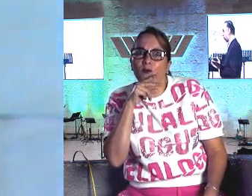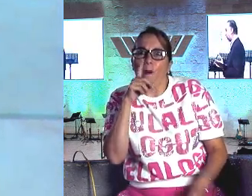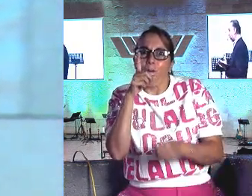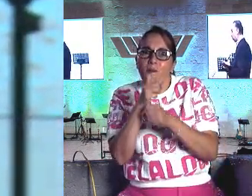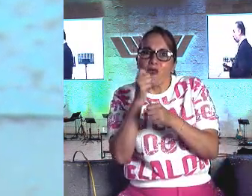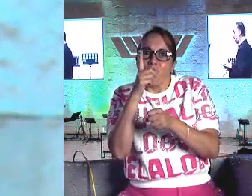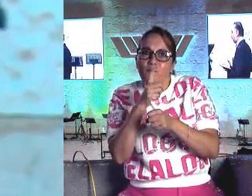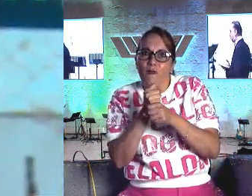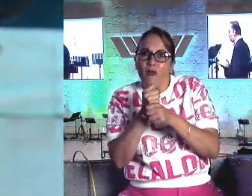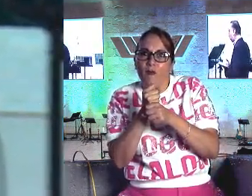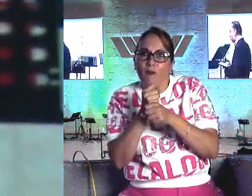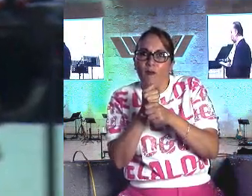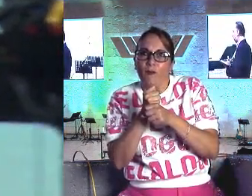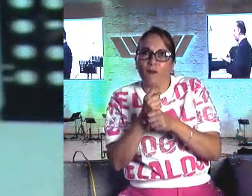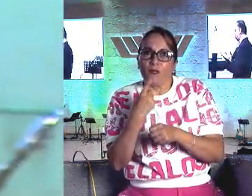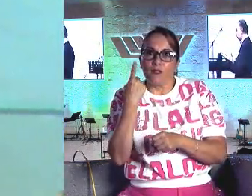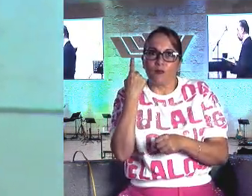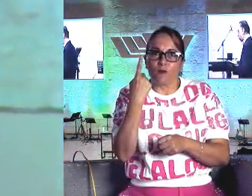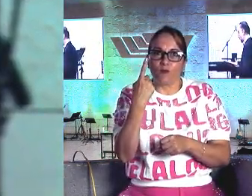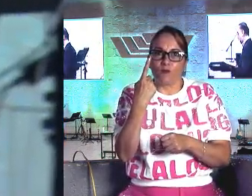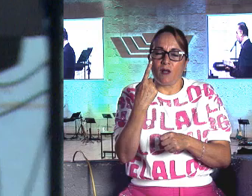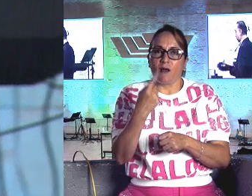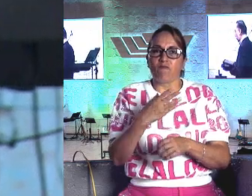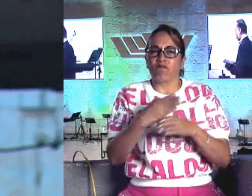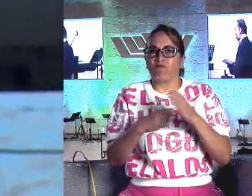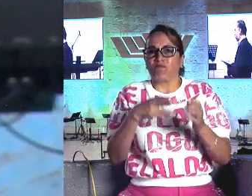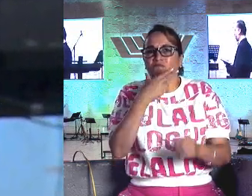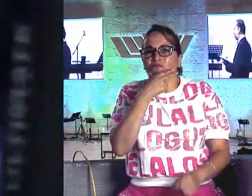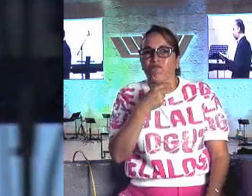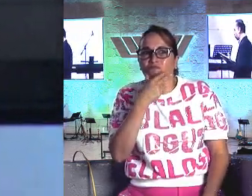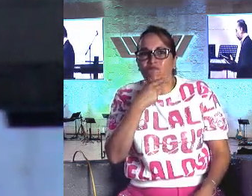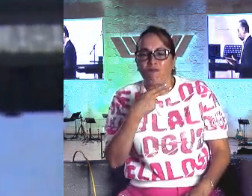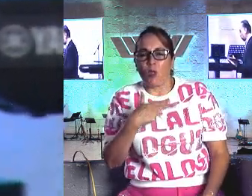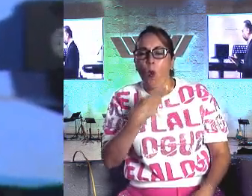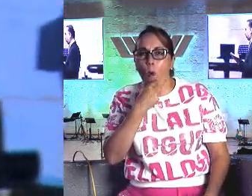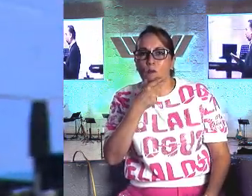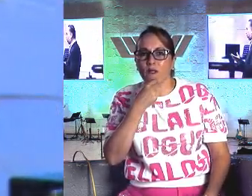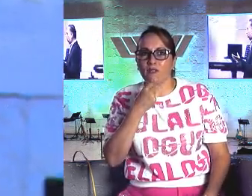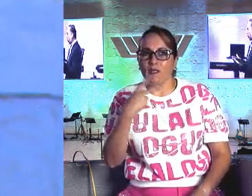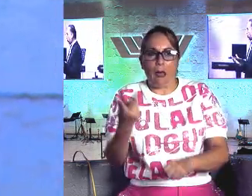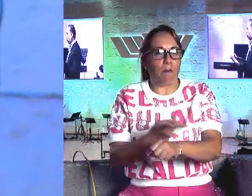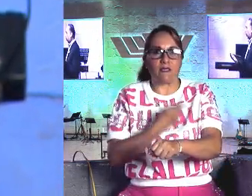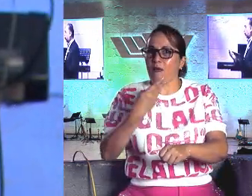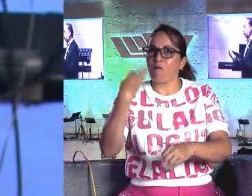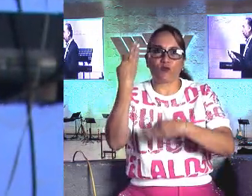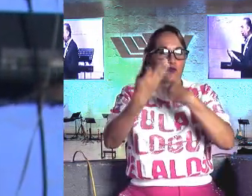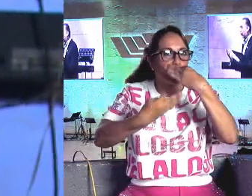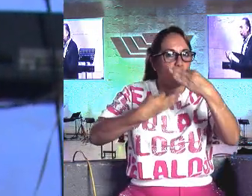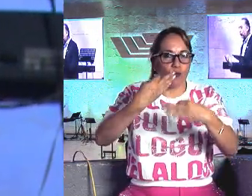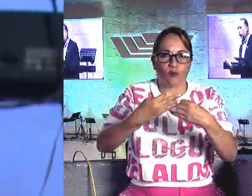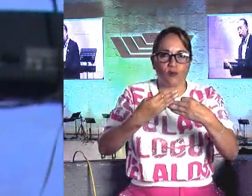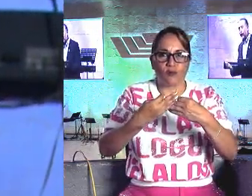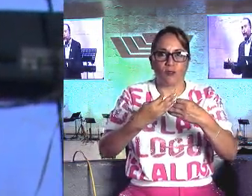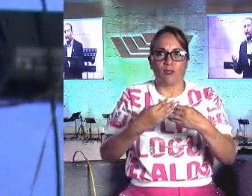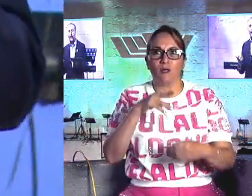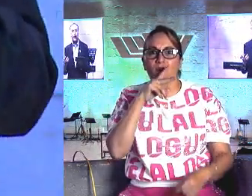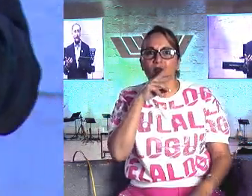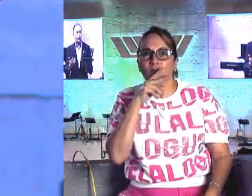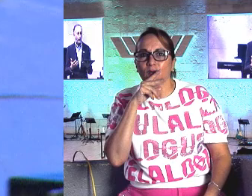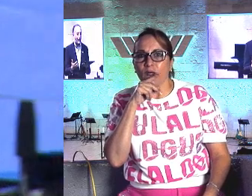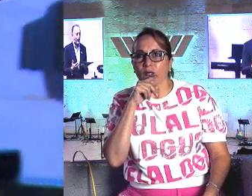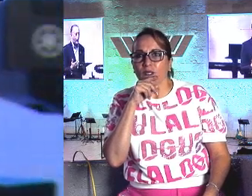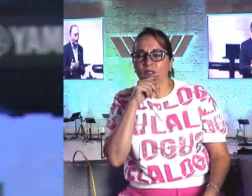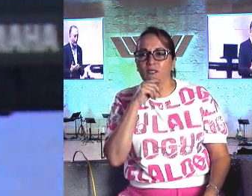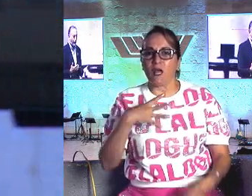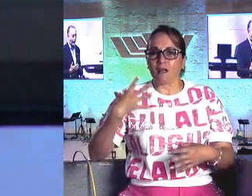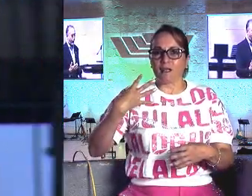primeramente, es una condición humana y por eso la padecemos todos, porque la aflicción es el